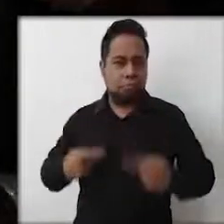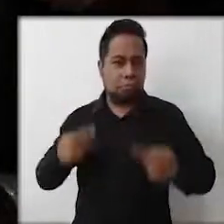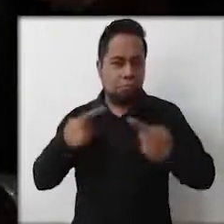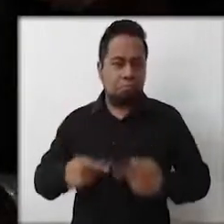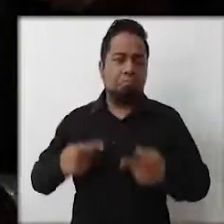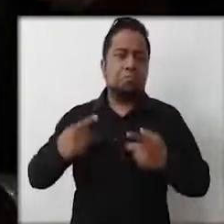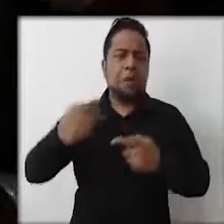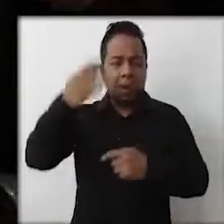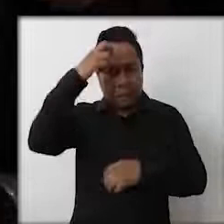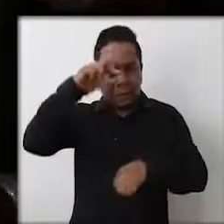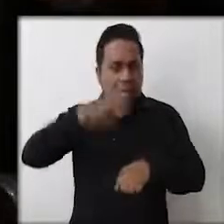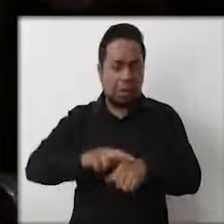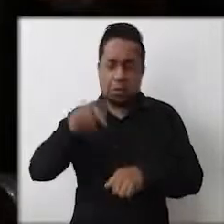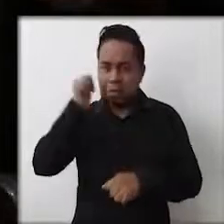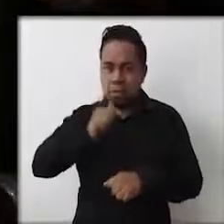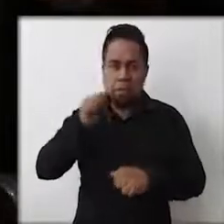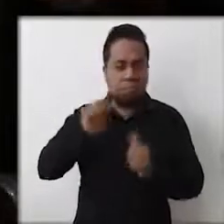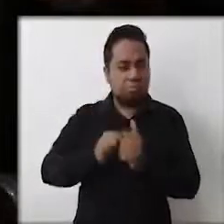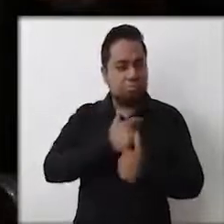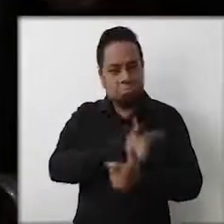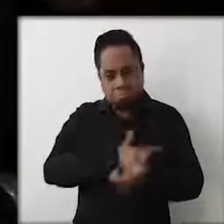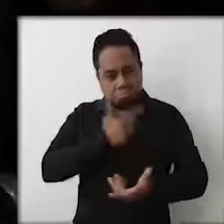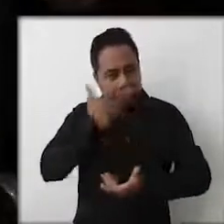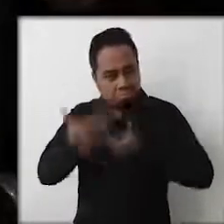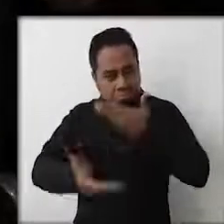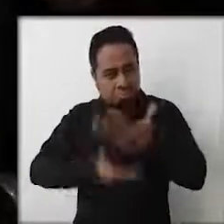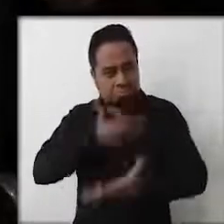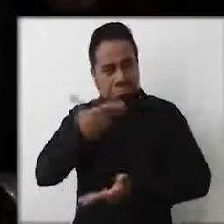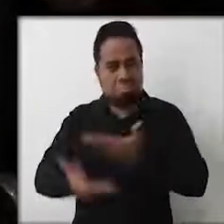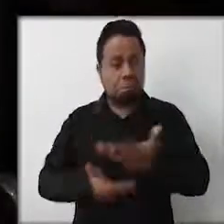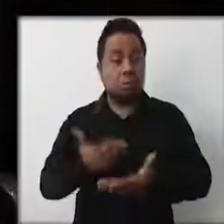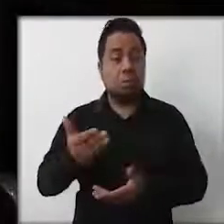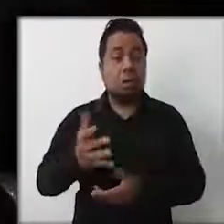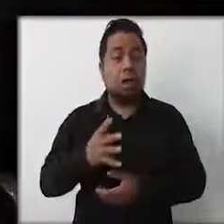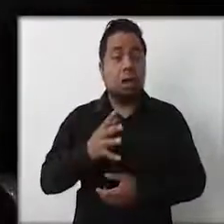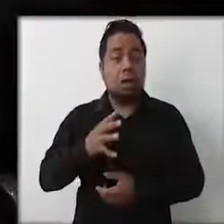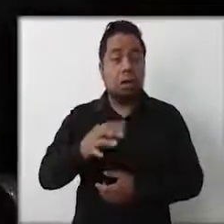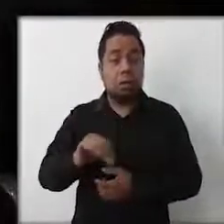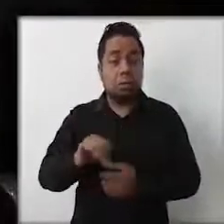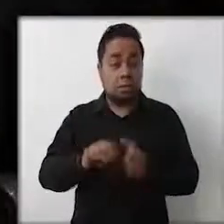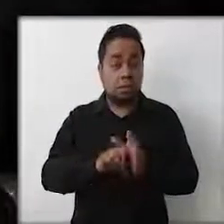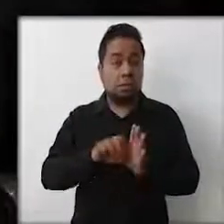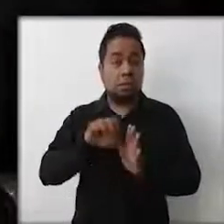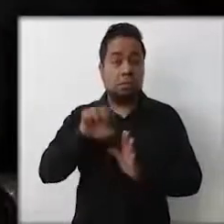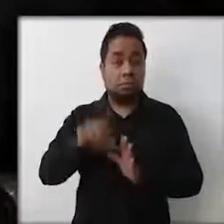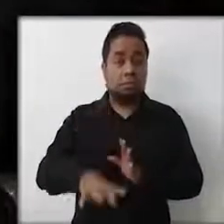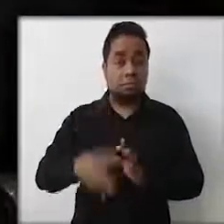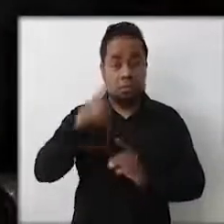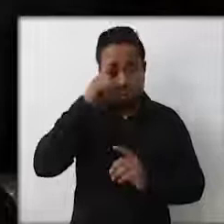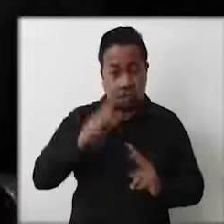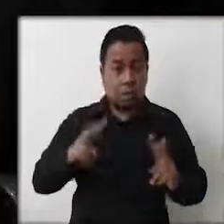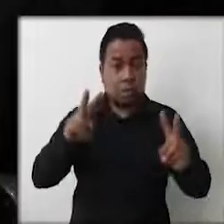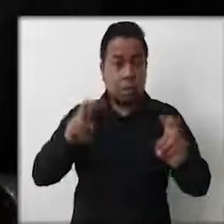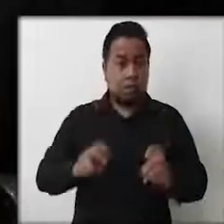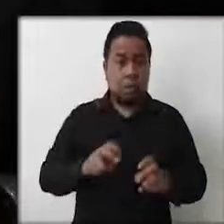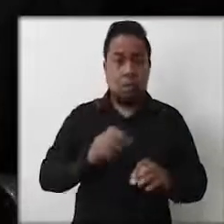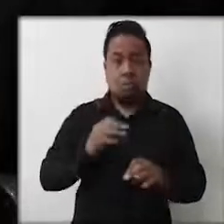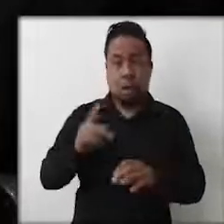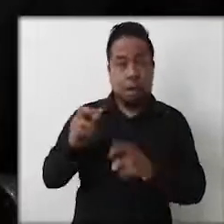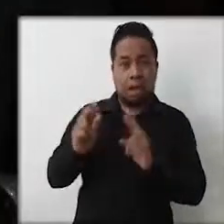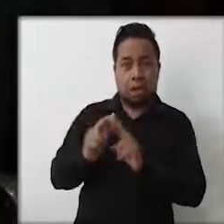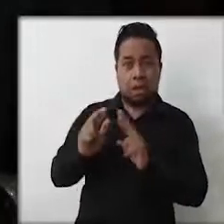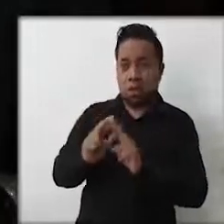oaxaqueños precisamente son sus tradiciones, que son ancestrales y que se han mantenido a través de los